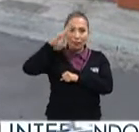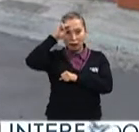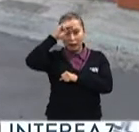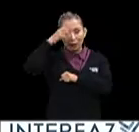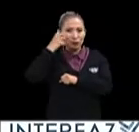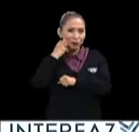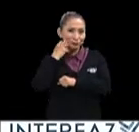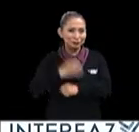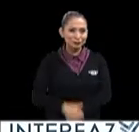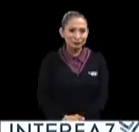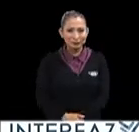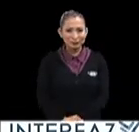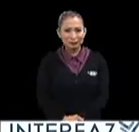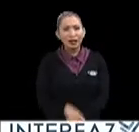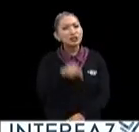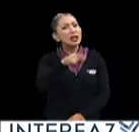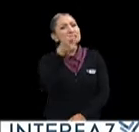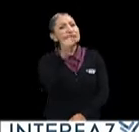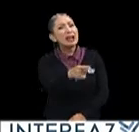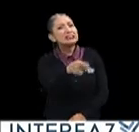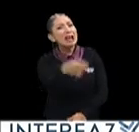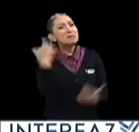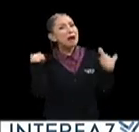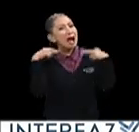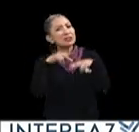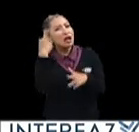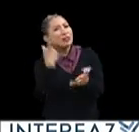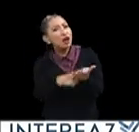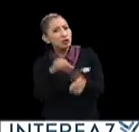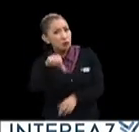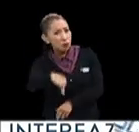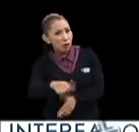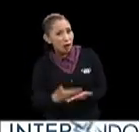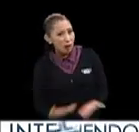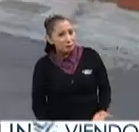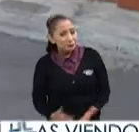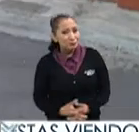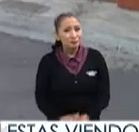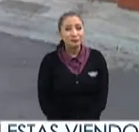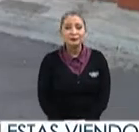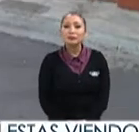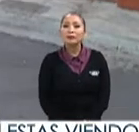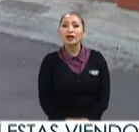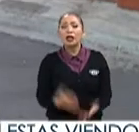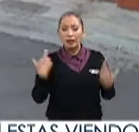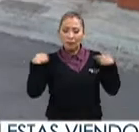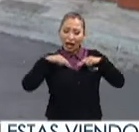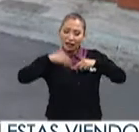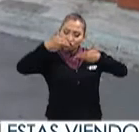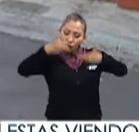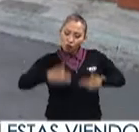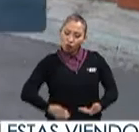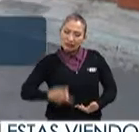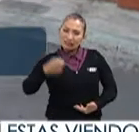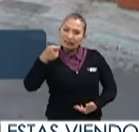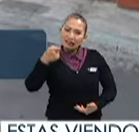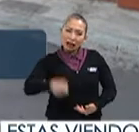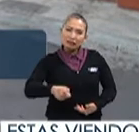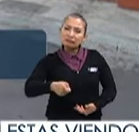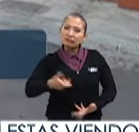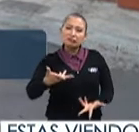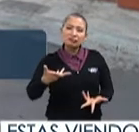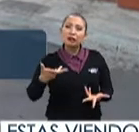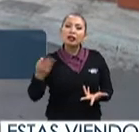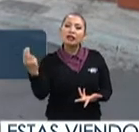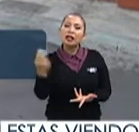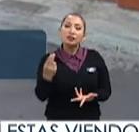Monterrey, Nuevo León. ¿Qué significa ser docente hoy? Ser docente, pues,